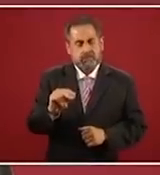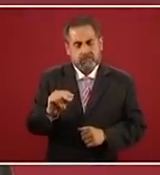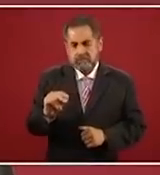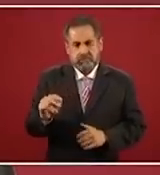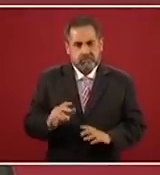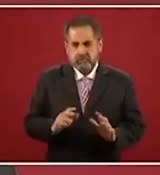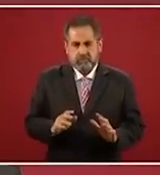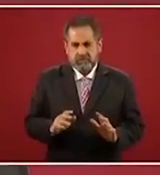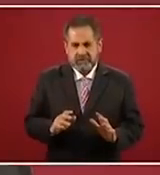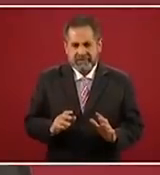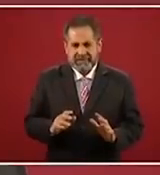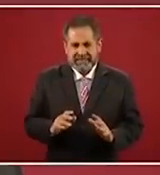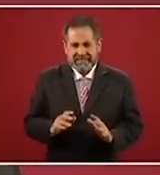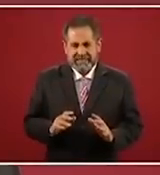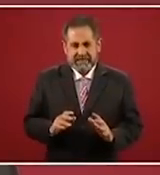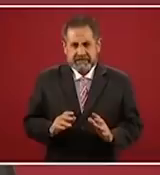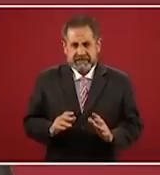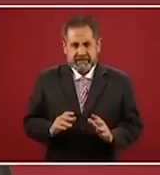Cero